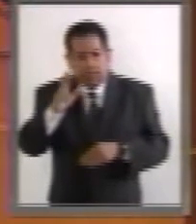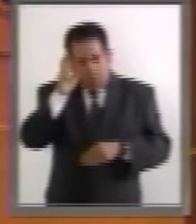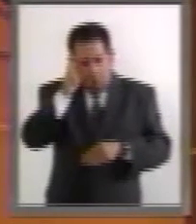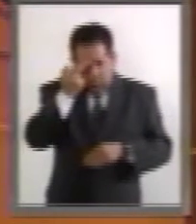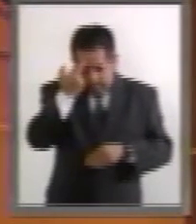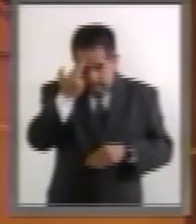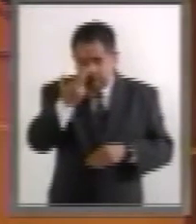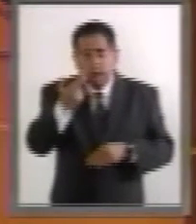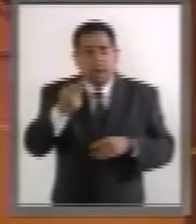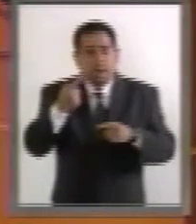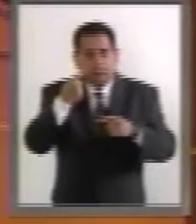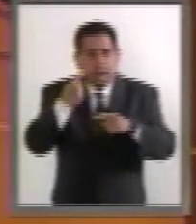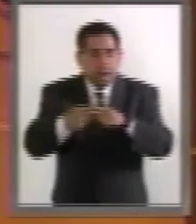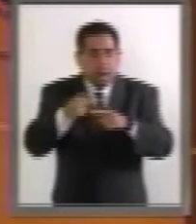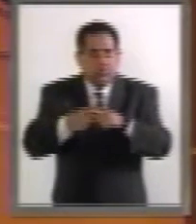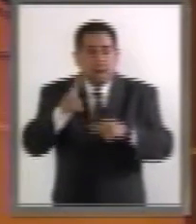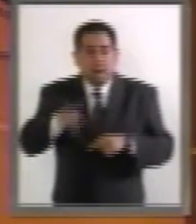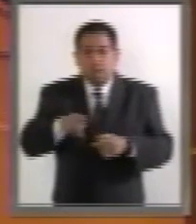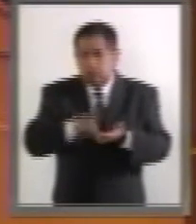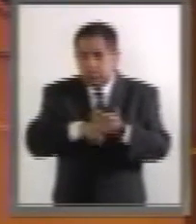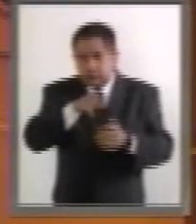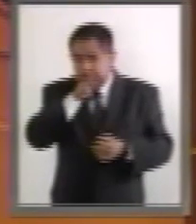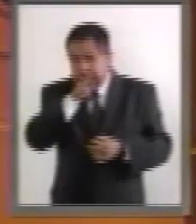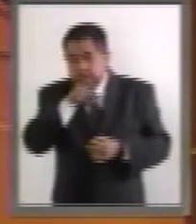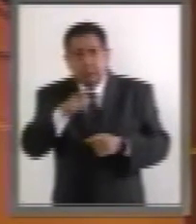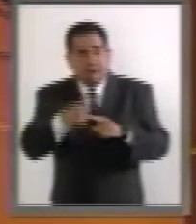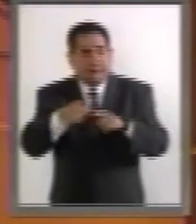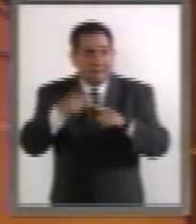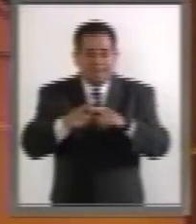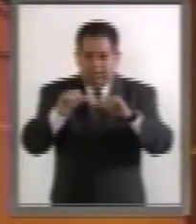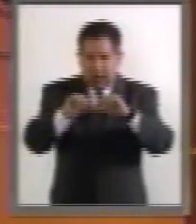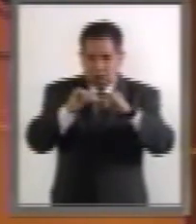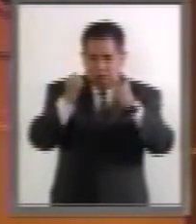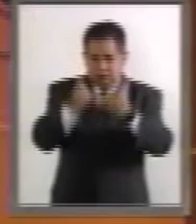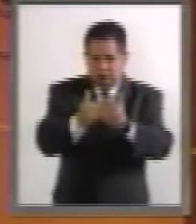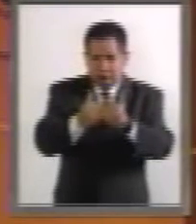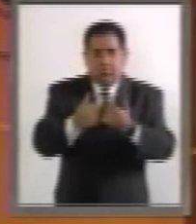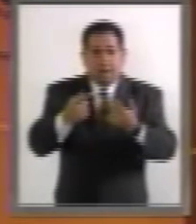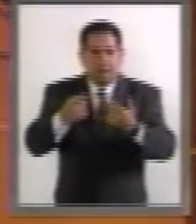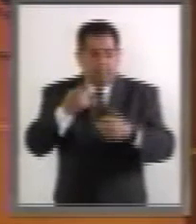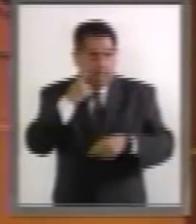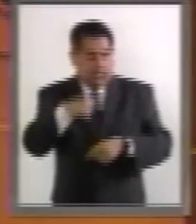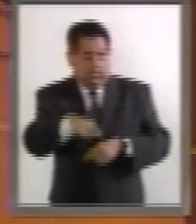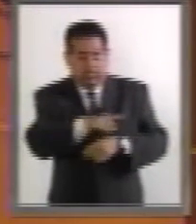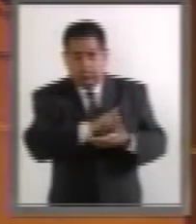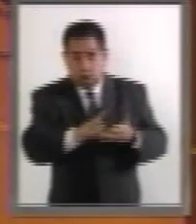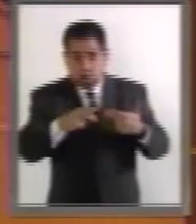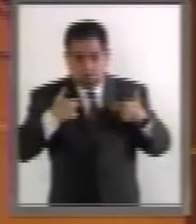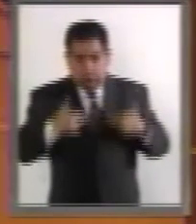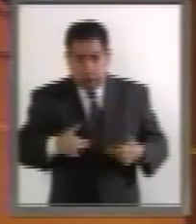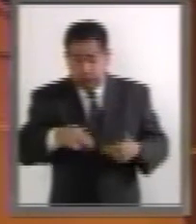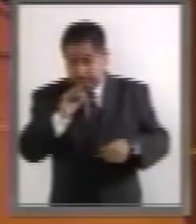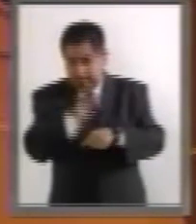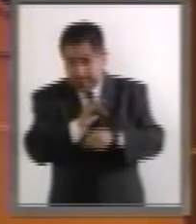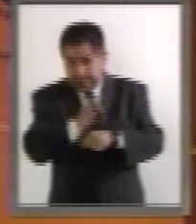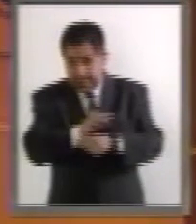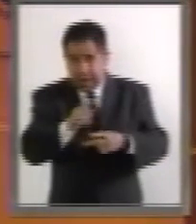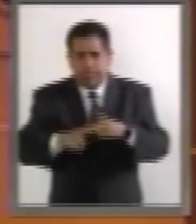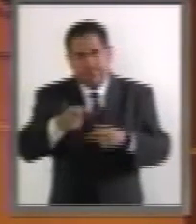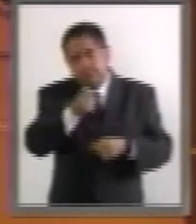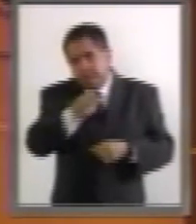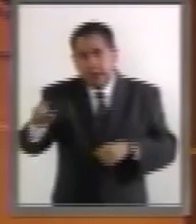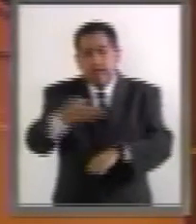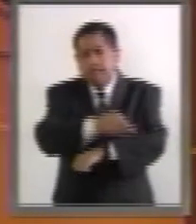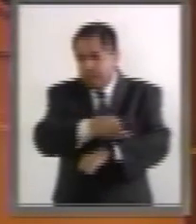que parte de las preocupaciones de las organizaciones defensoras de derechos humanos, de las